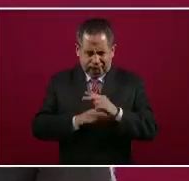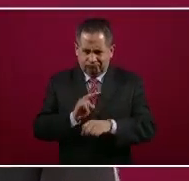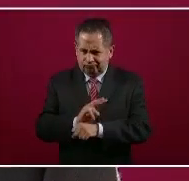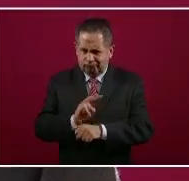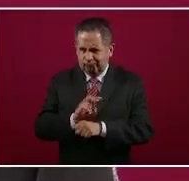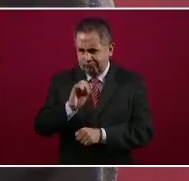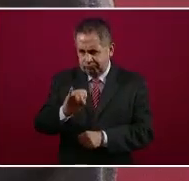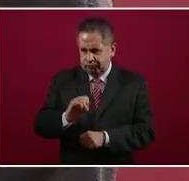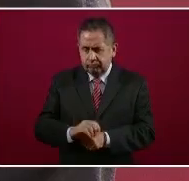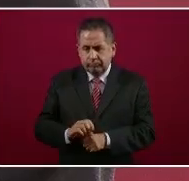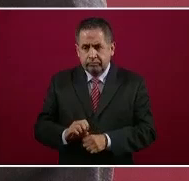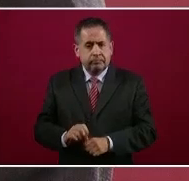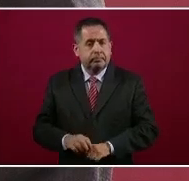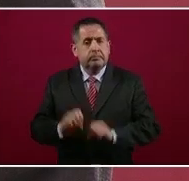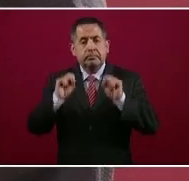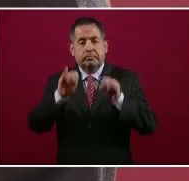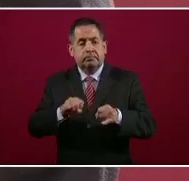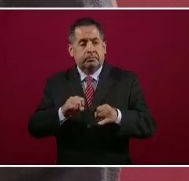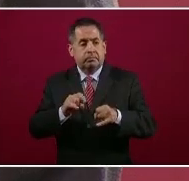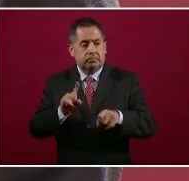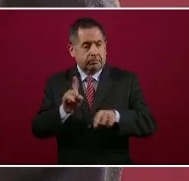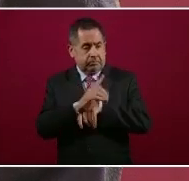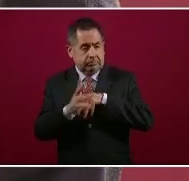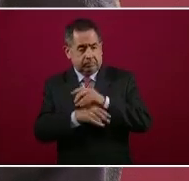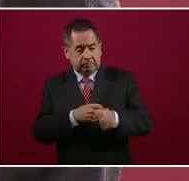sin represión